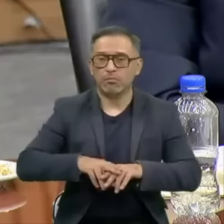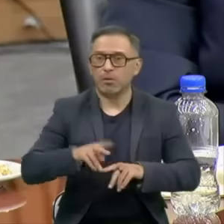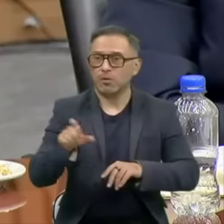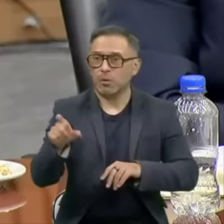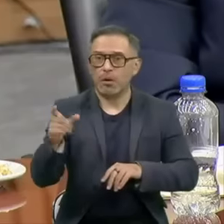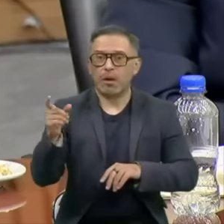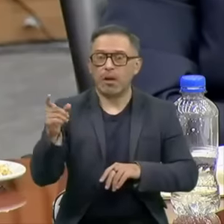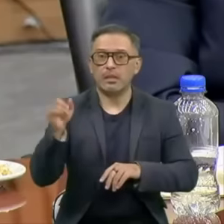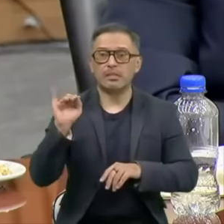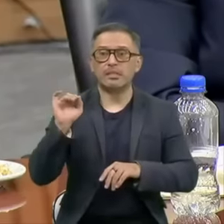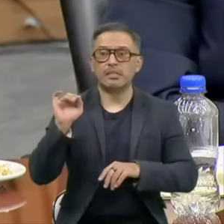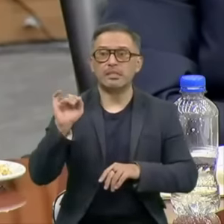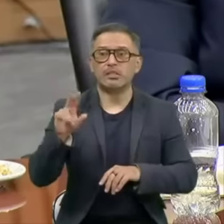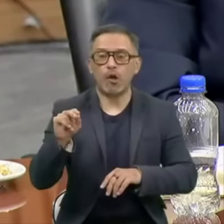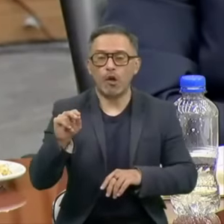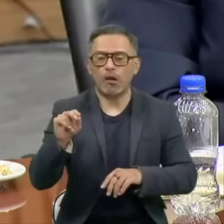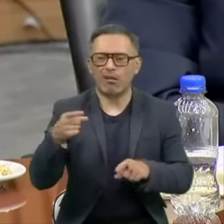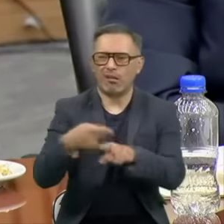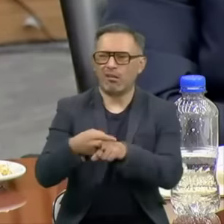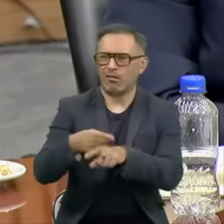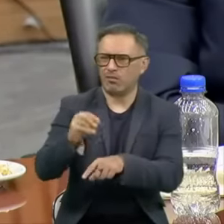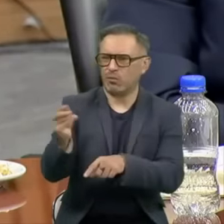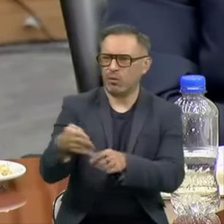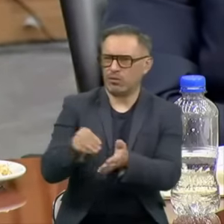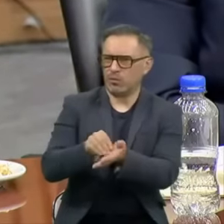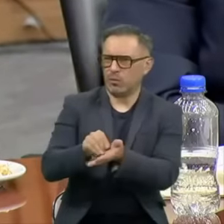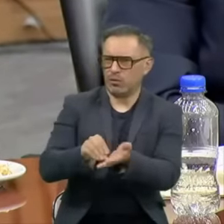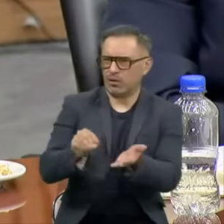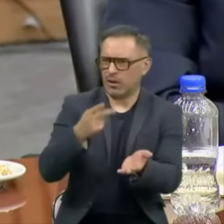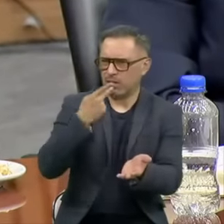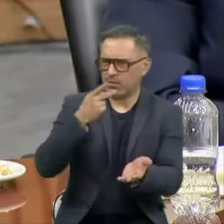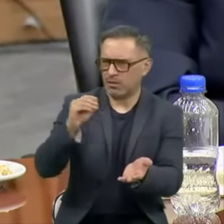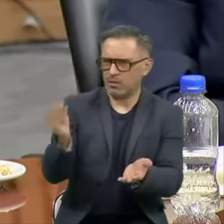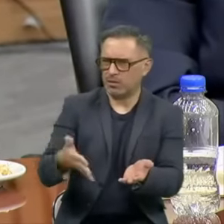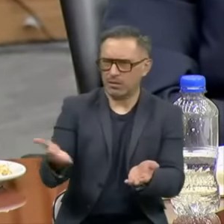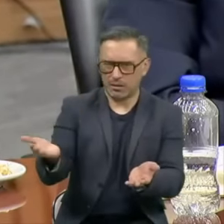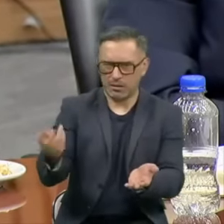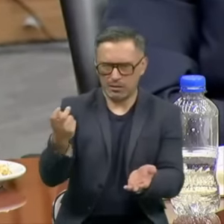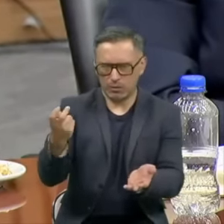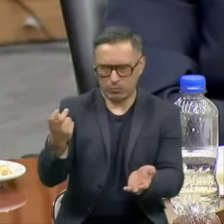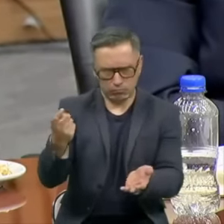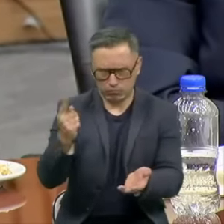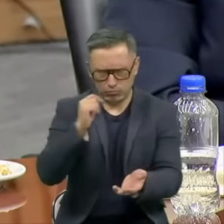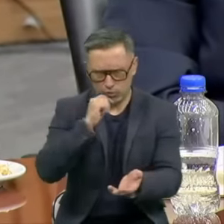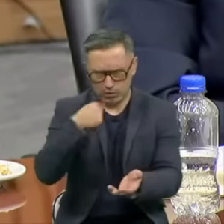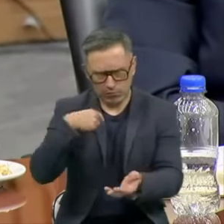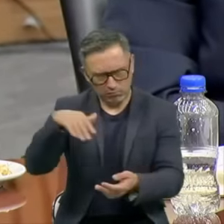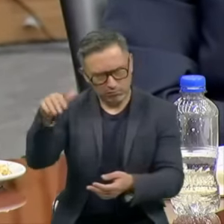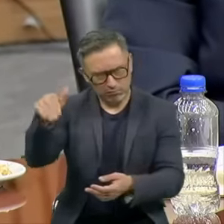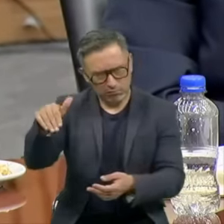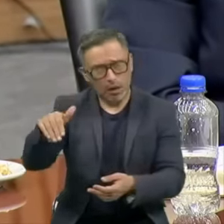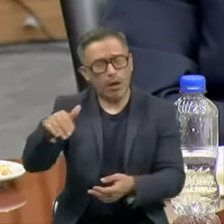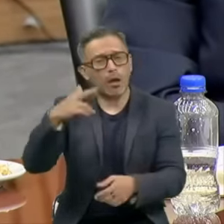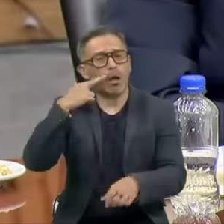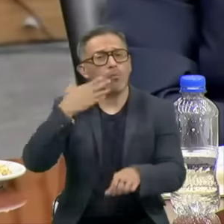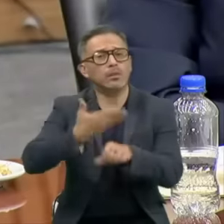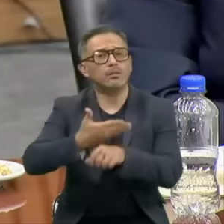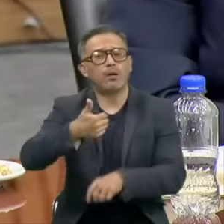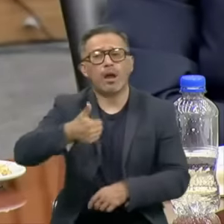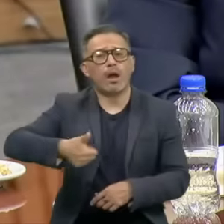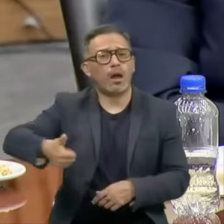incongruencia, porque ello implica que cada quien asuma su